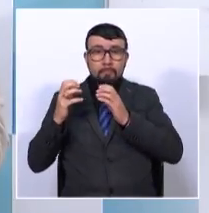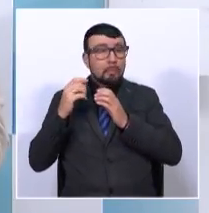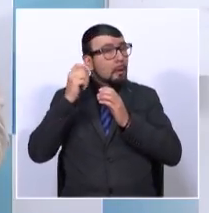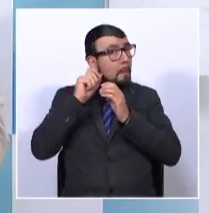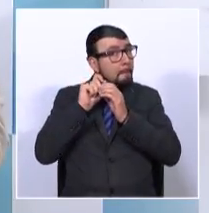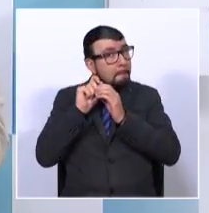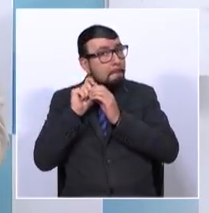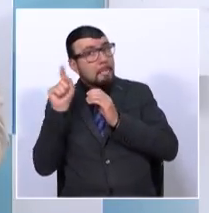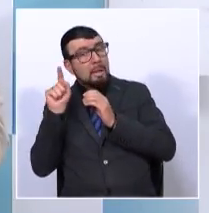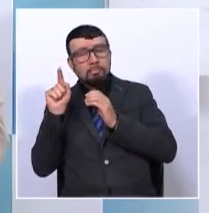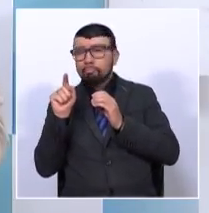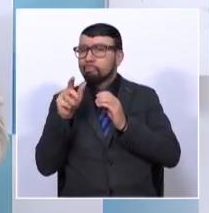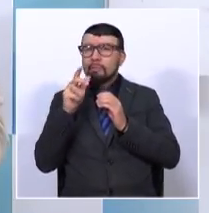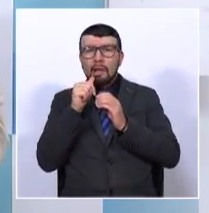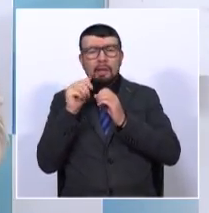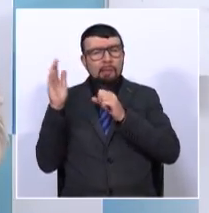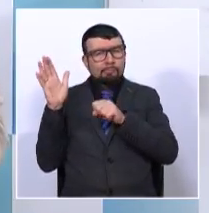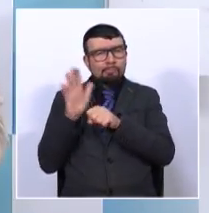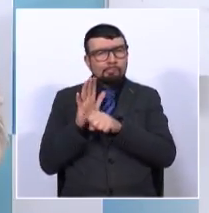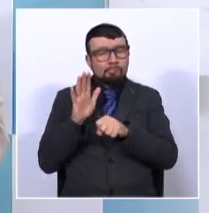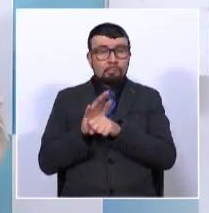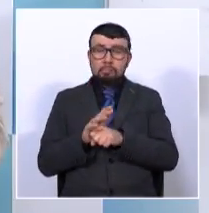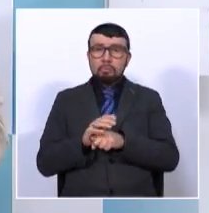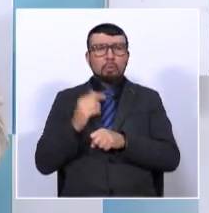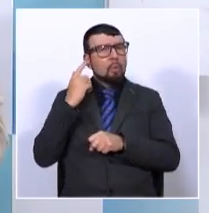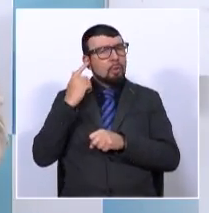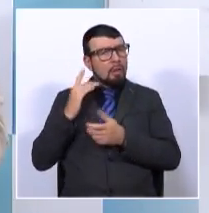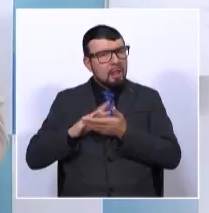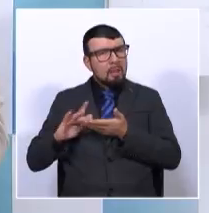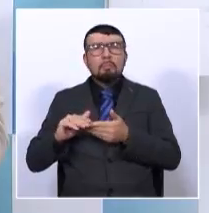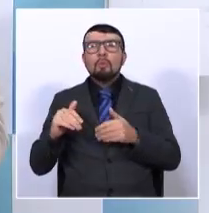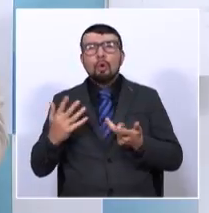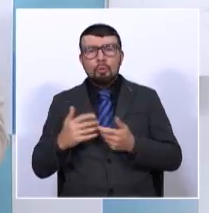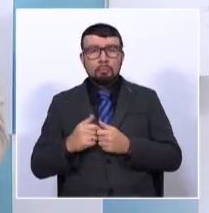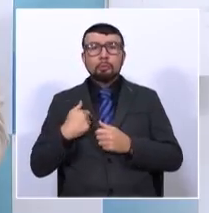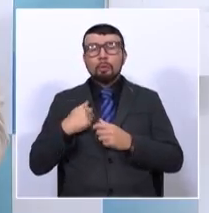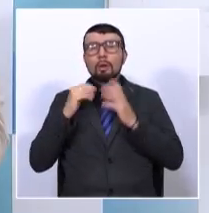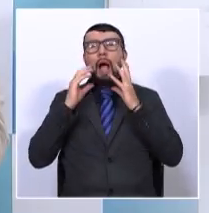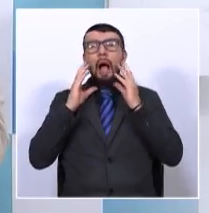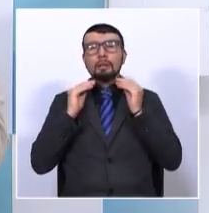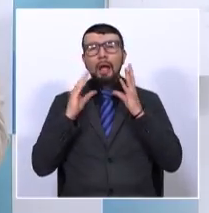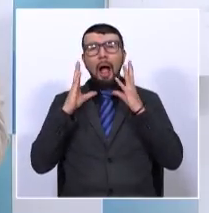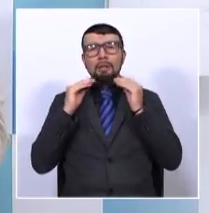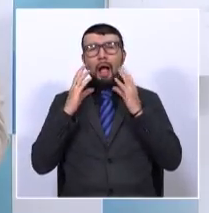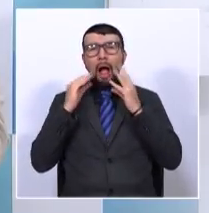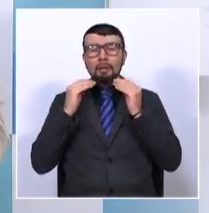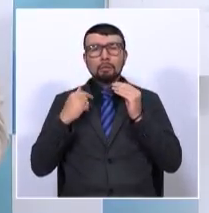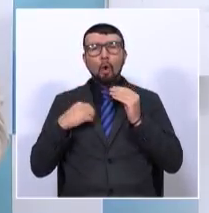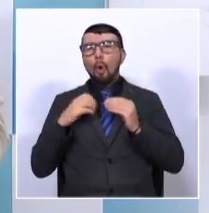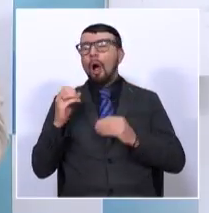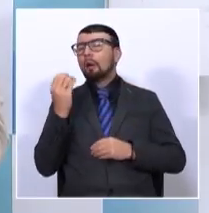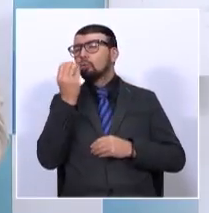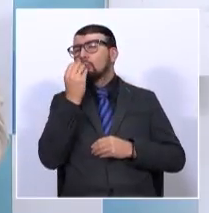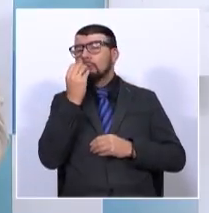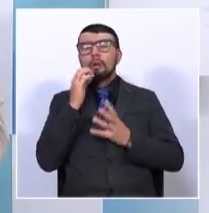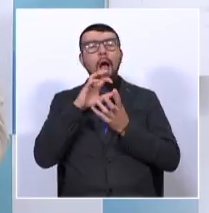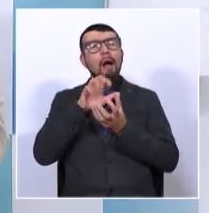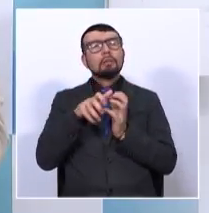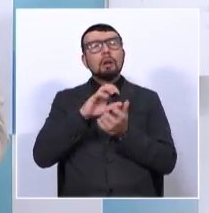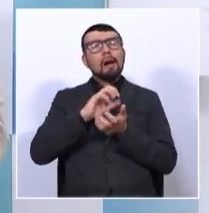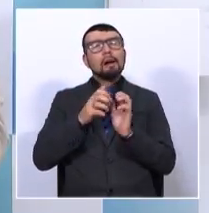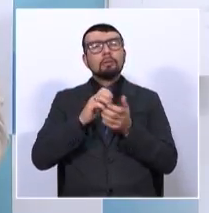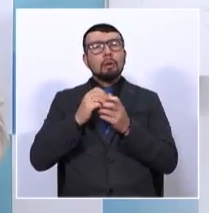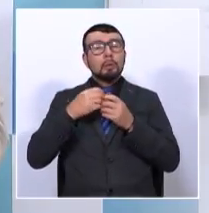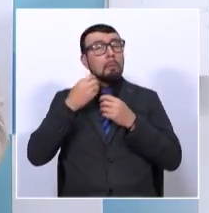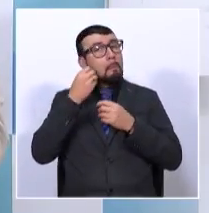saliendo, el oído se limpia a través de los movimientos de la articulación. Cuando yo mastico, hablo,